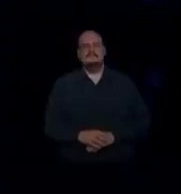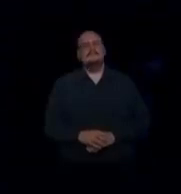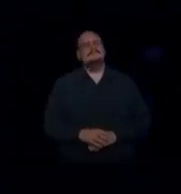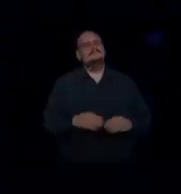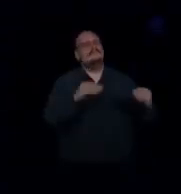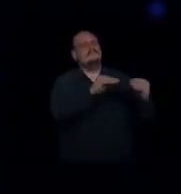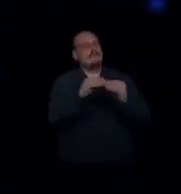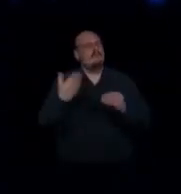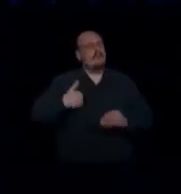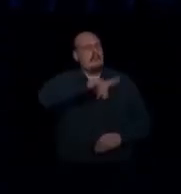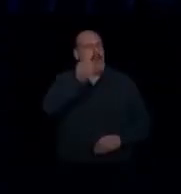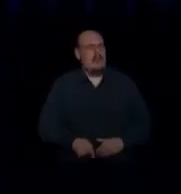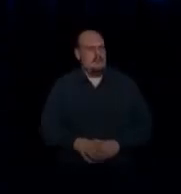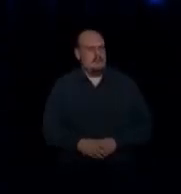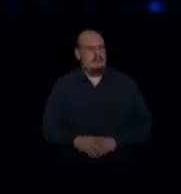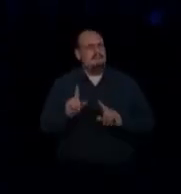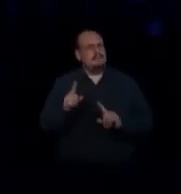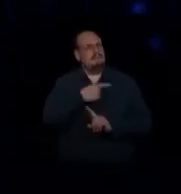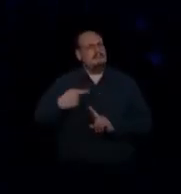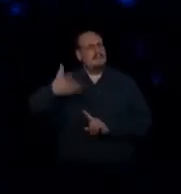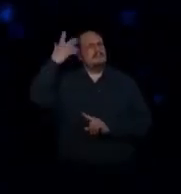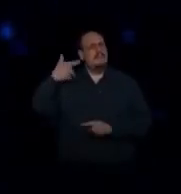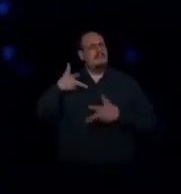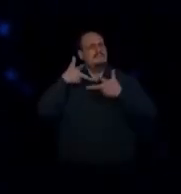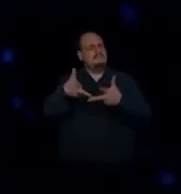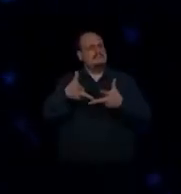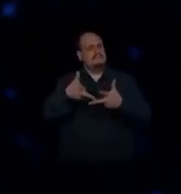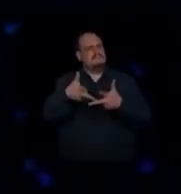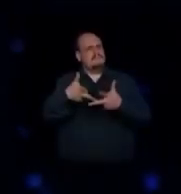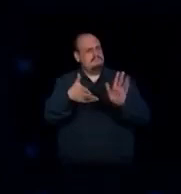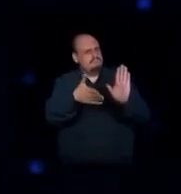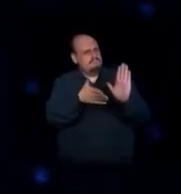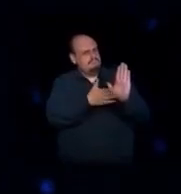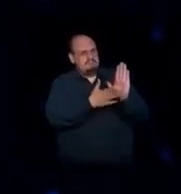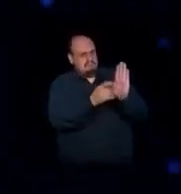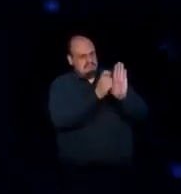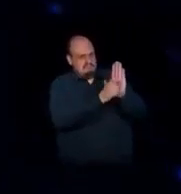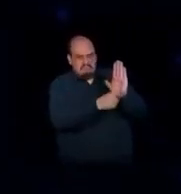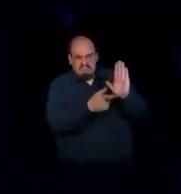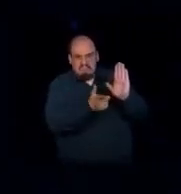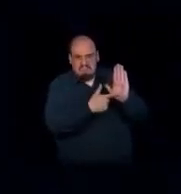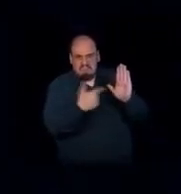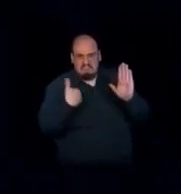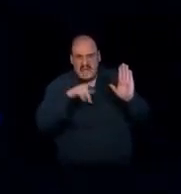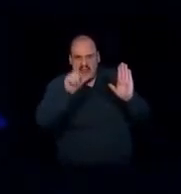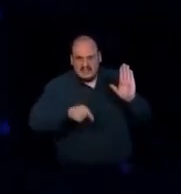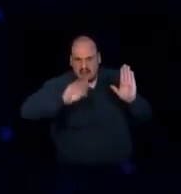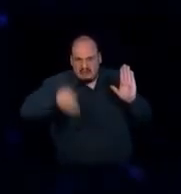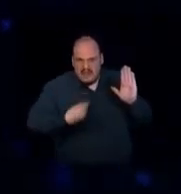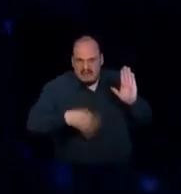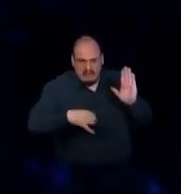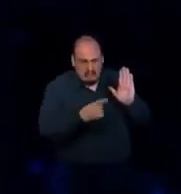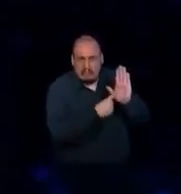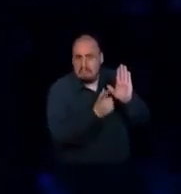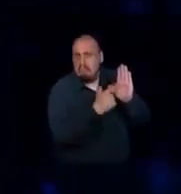Compatriotas, como le dije la semana pasada, no está escrito en ningún lado que los argentinos estemos condenados al fracaso.